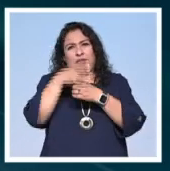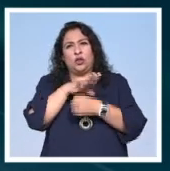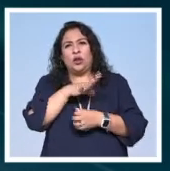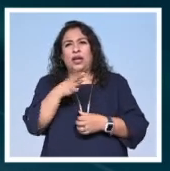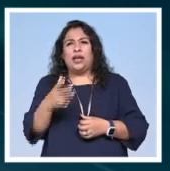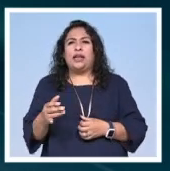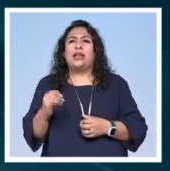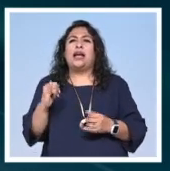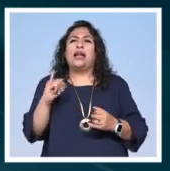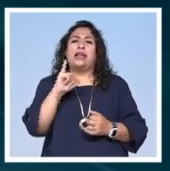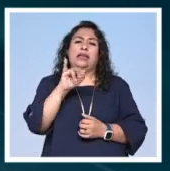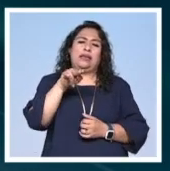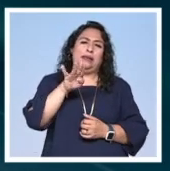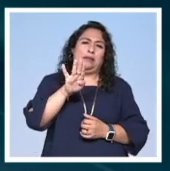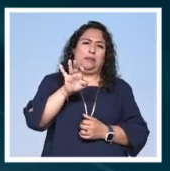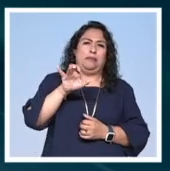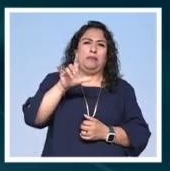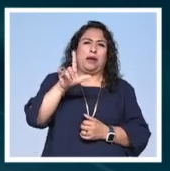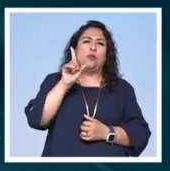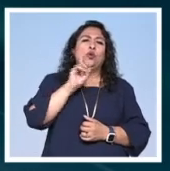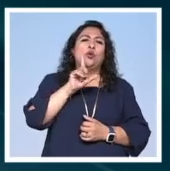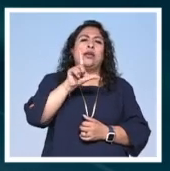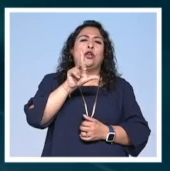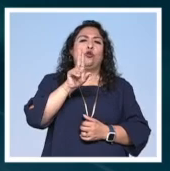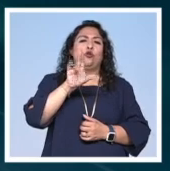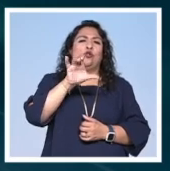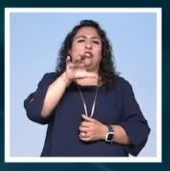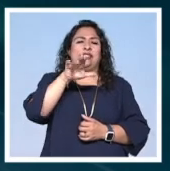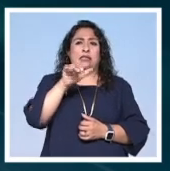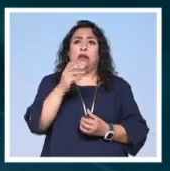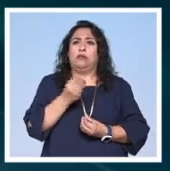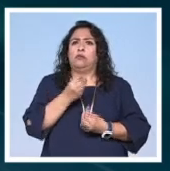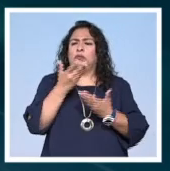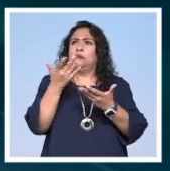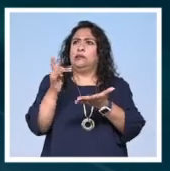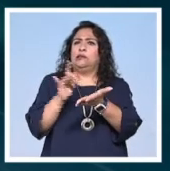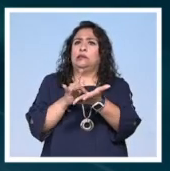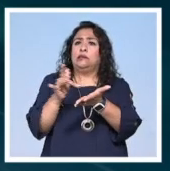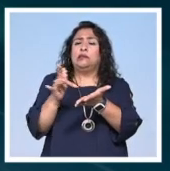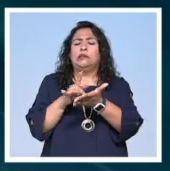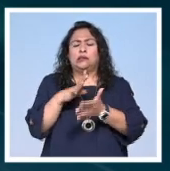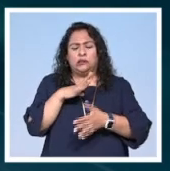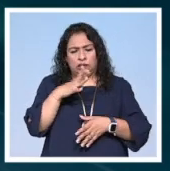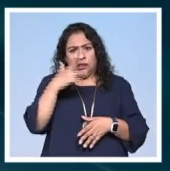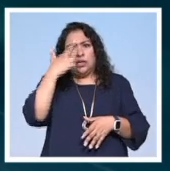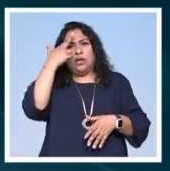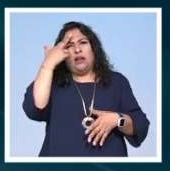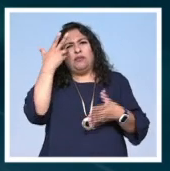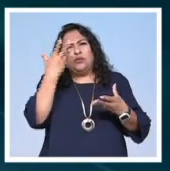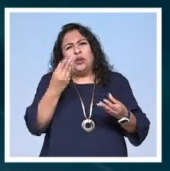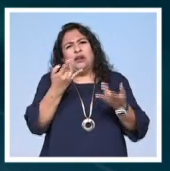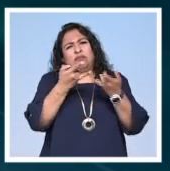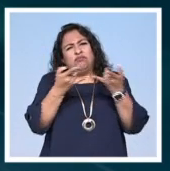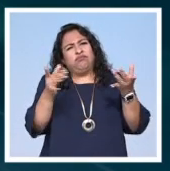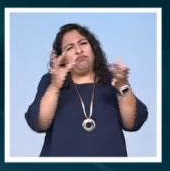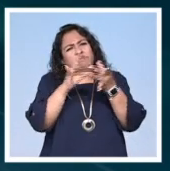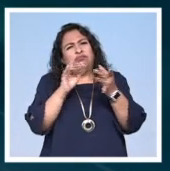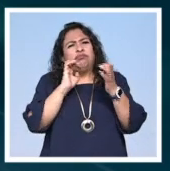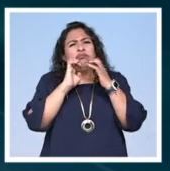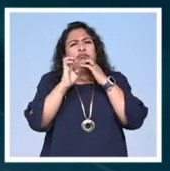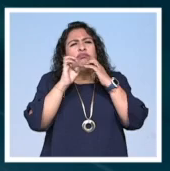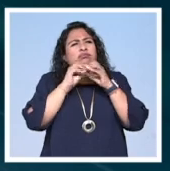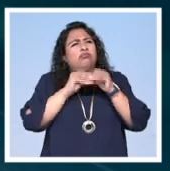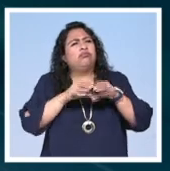Instituto Nacional de Bellas Artes y literatura Lucina Jiménez expresó su agradecimiento y rememoró las muchas crónicas y entrevistas